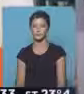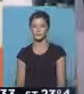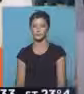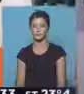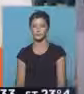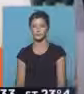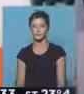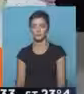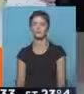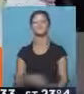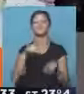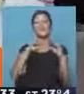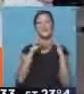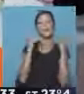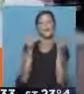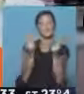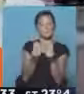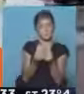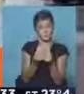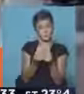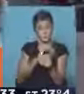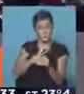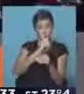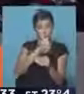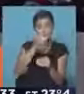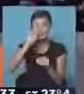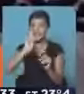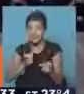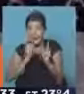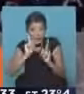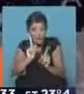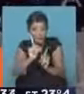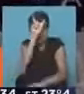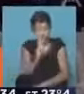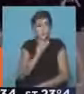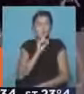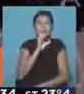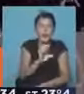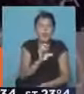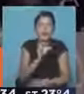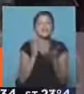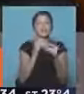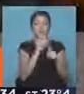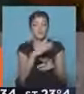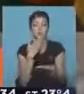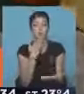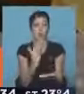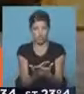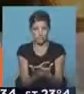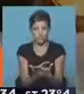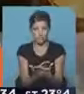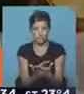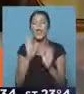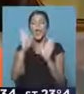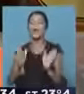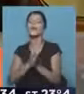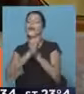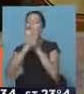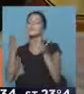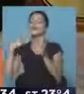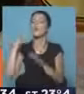un resultado que según parece también sorprendió al propio trump y a sus asesores según reportó the wall street journal